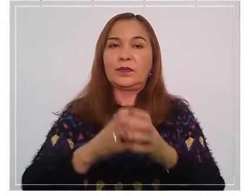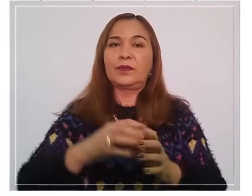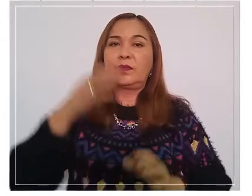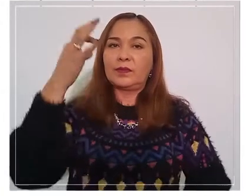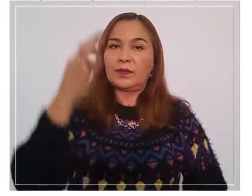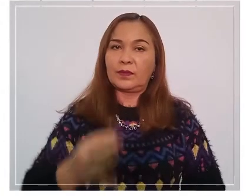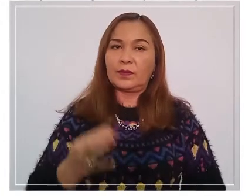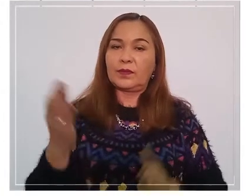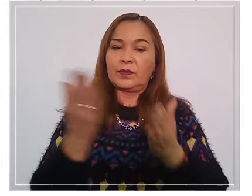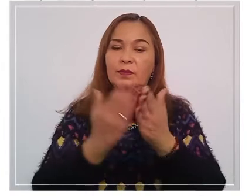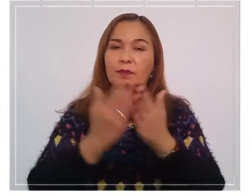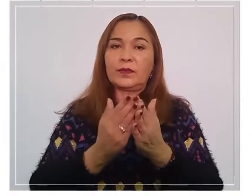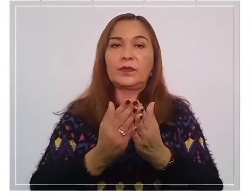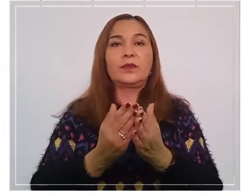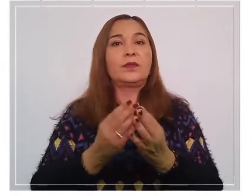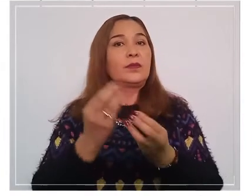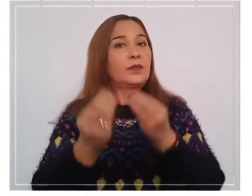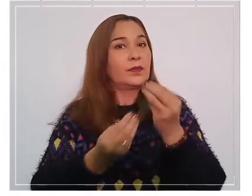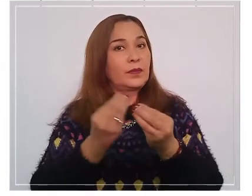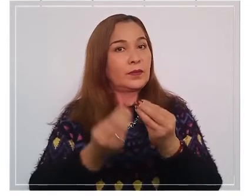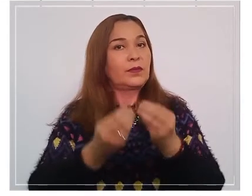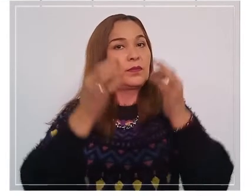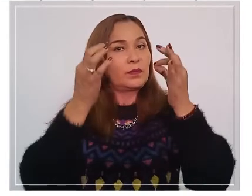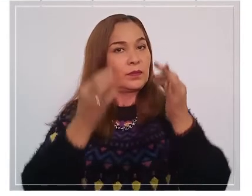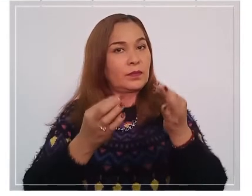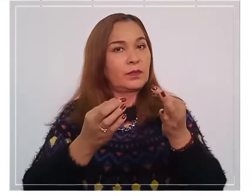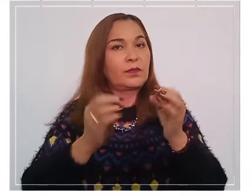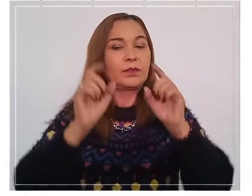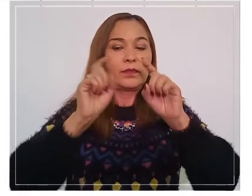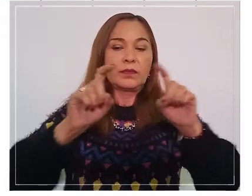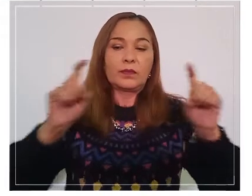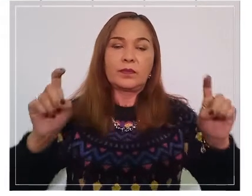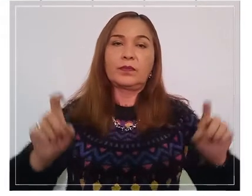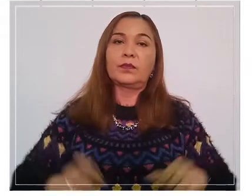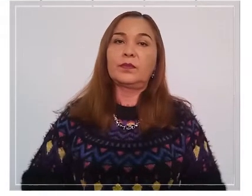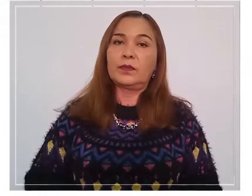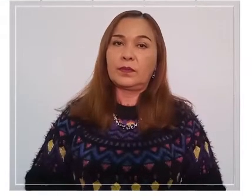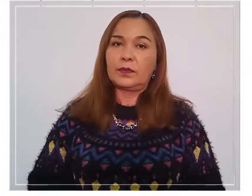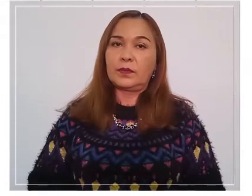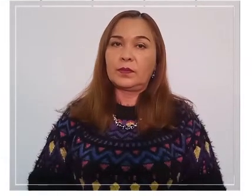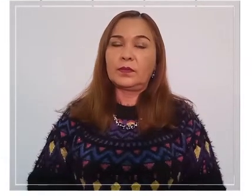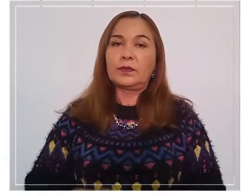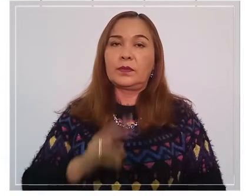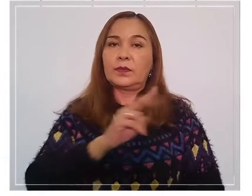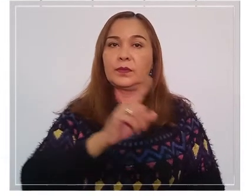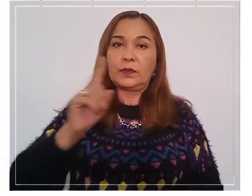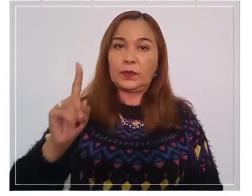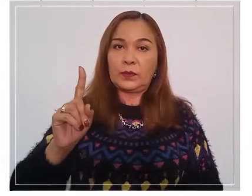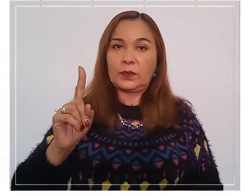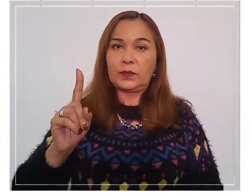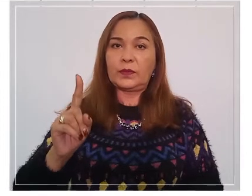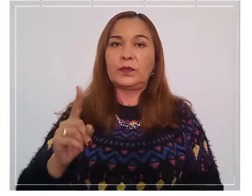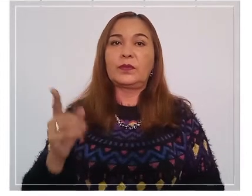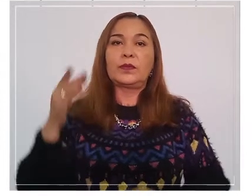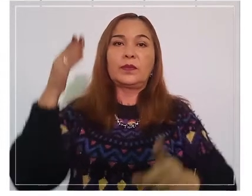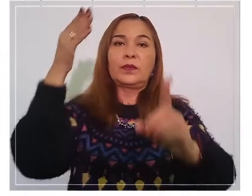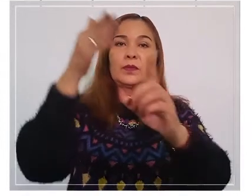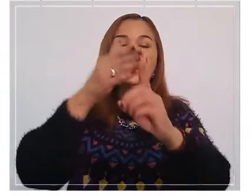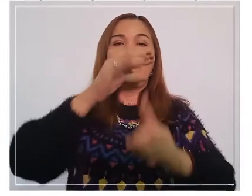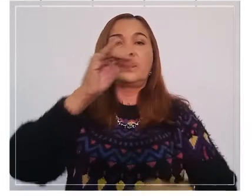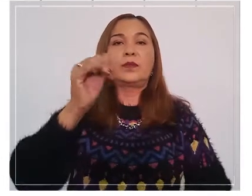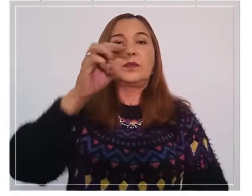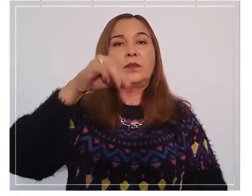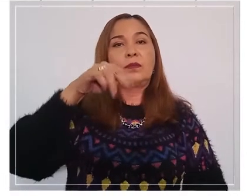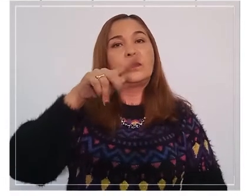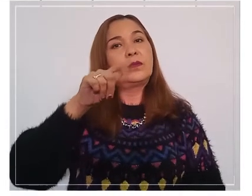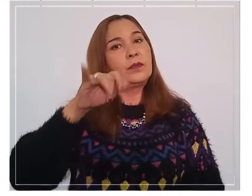seguridad escolar conformadas y debidamente capacitadas 10 21 llegada de jose